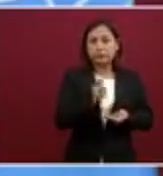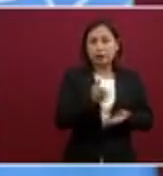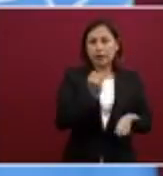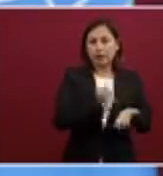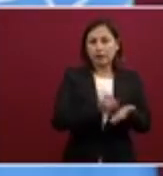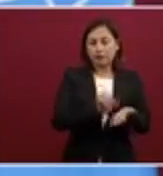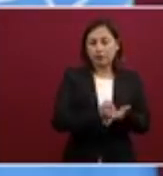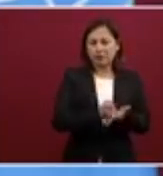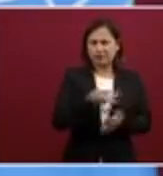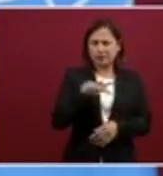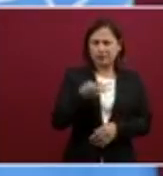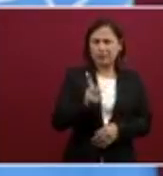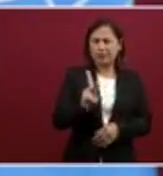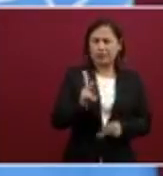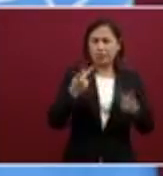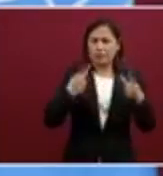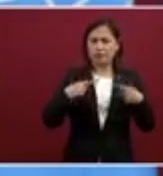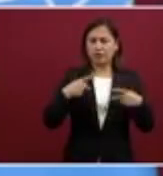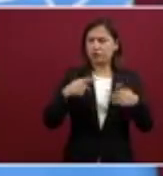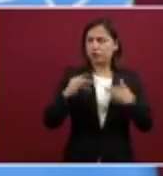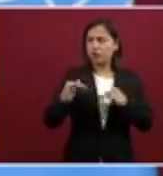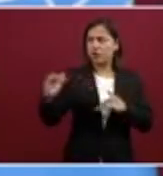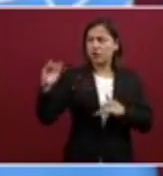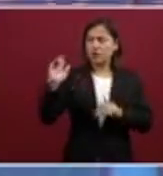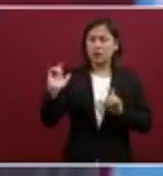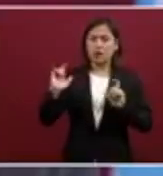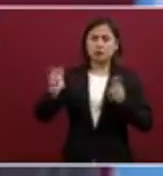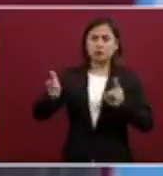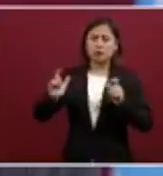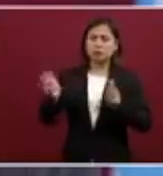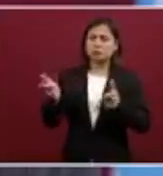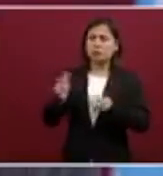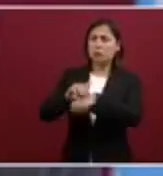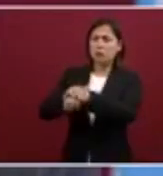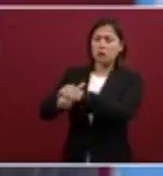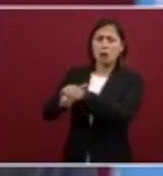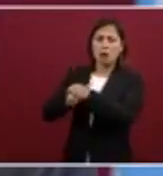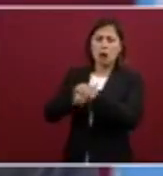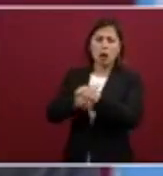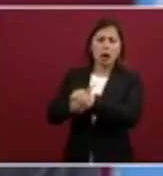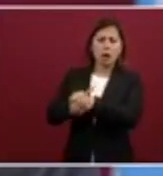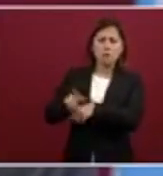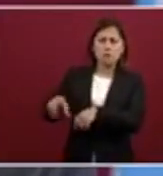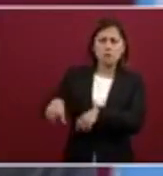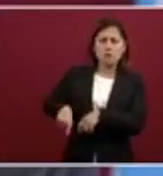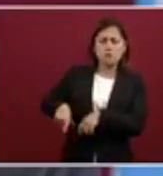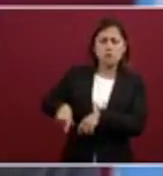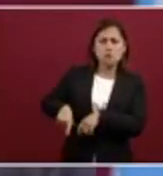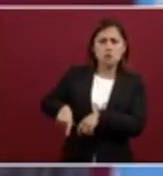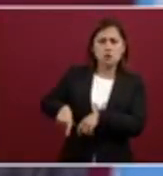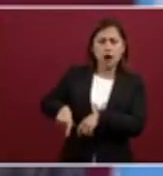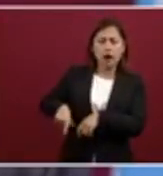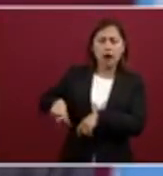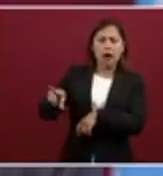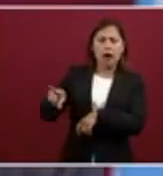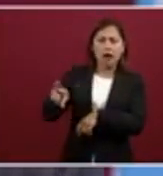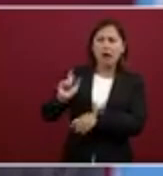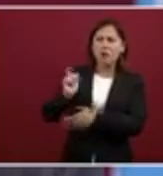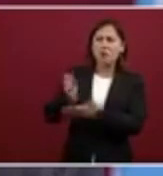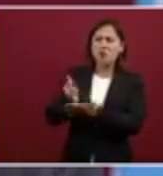arriba, por influyentismo, no pagan o no pagaban.